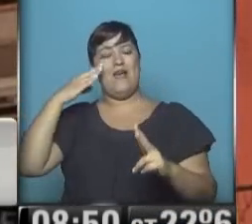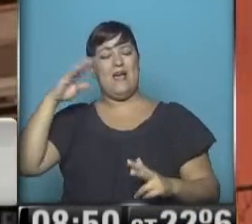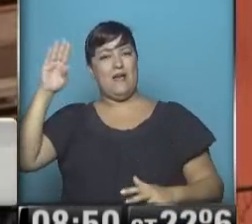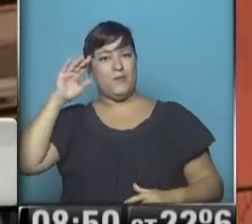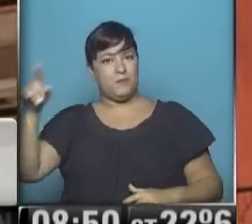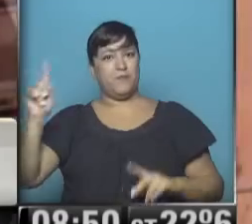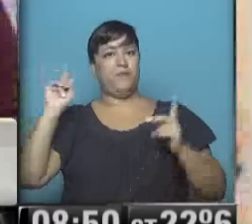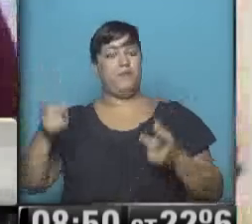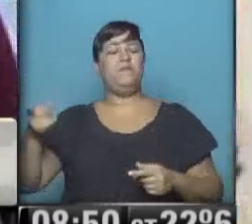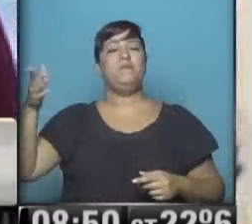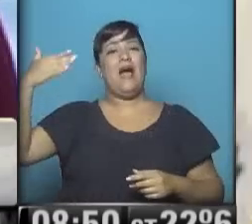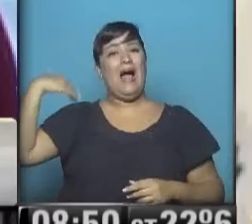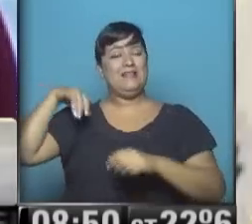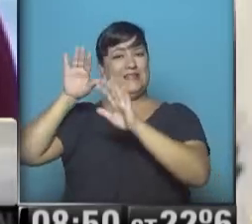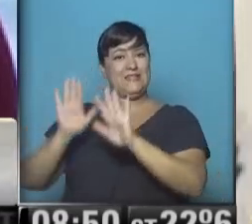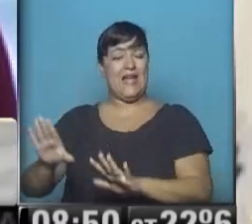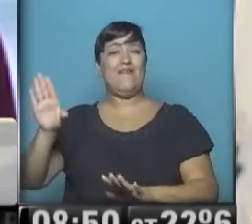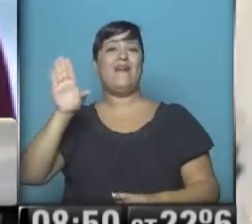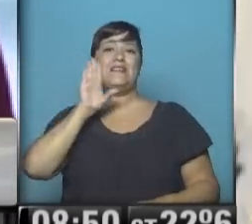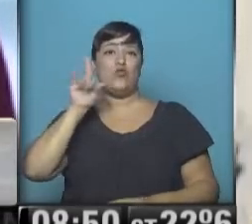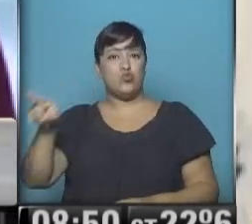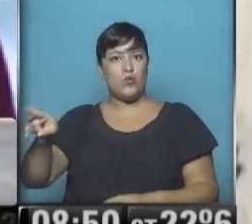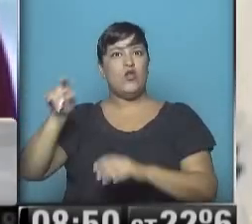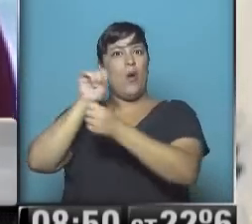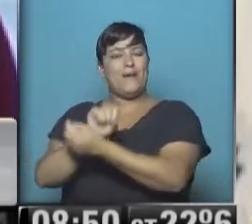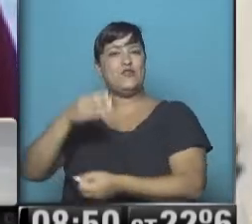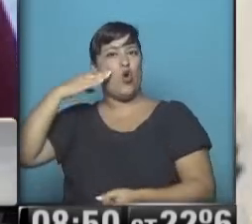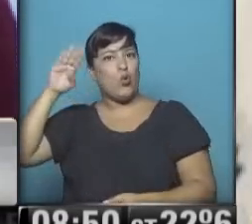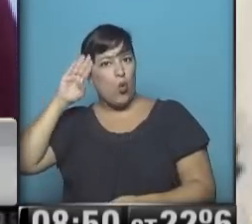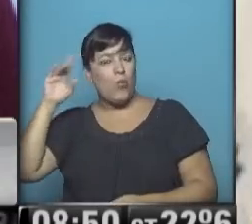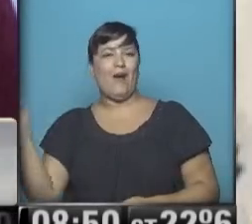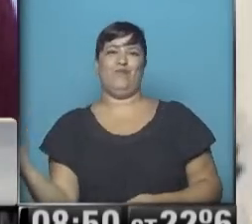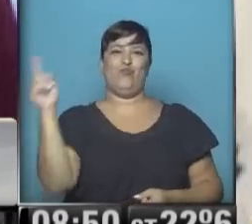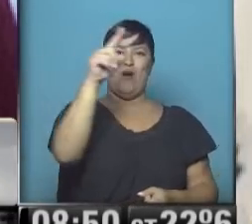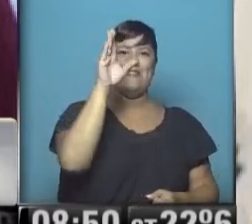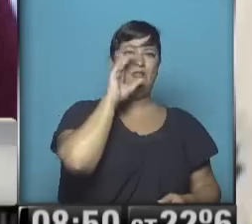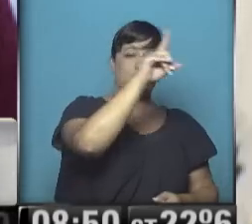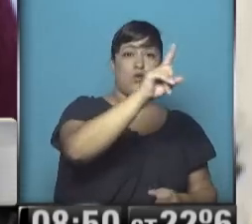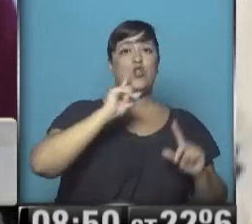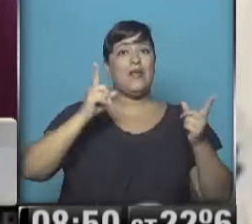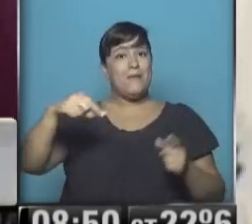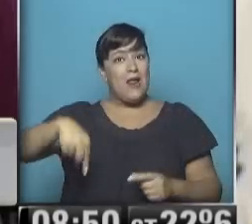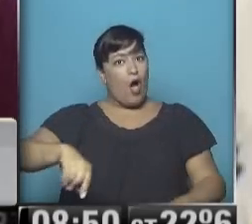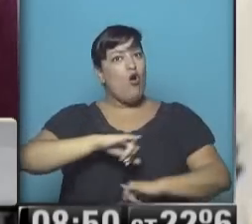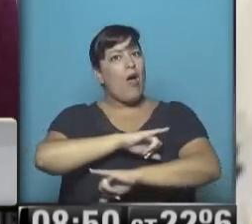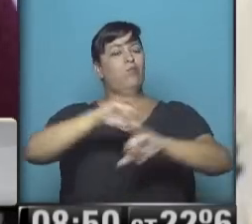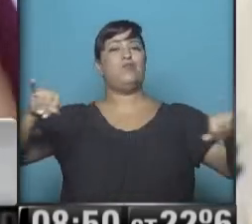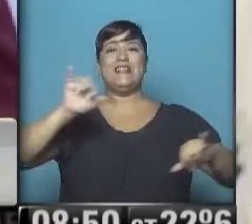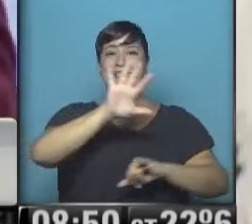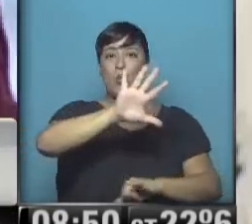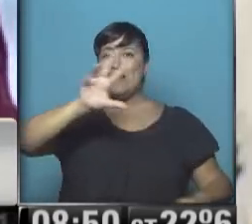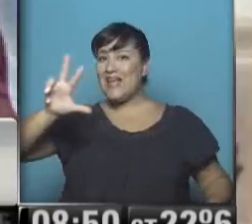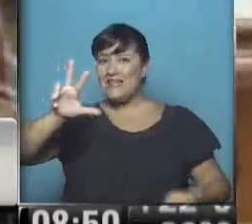Unidos condenado en Cuba Bueno A partir de ahora empieza a liberarse otra lista de 53 eh prisioneros en Cuba tres de